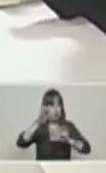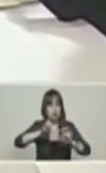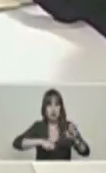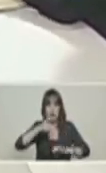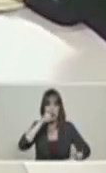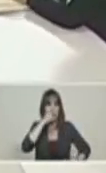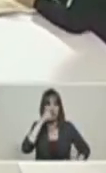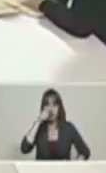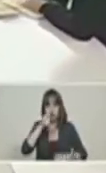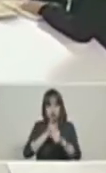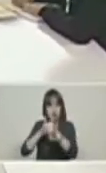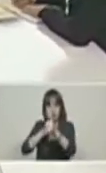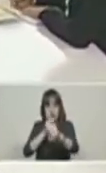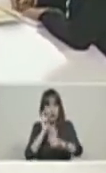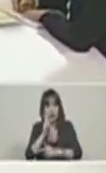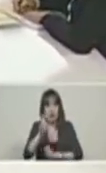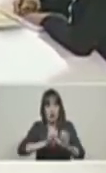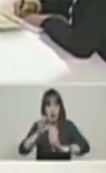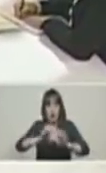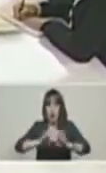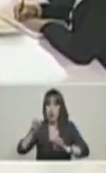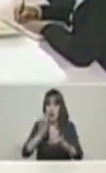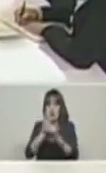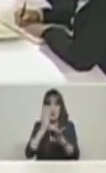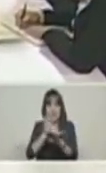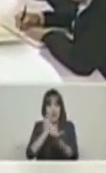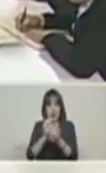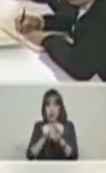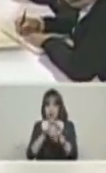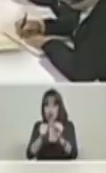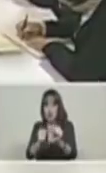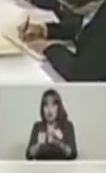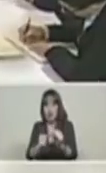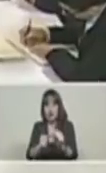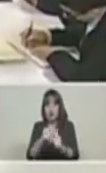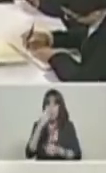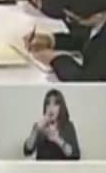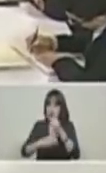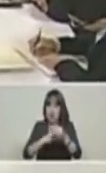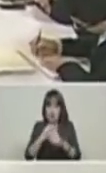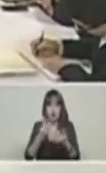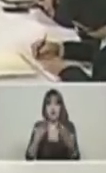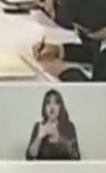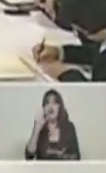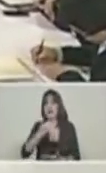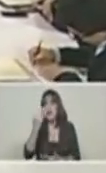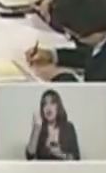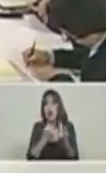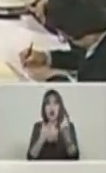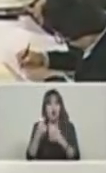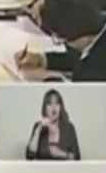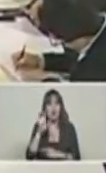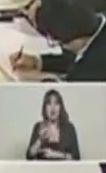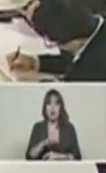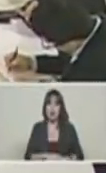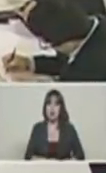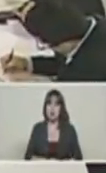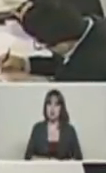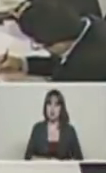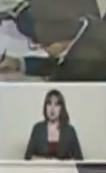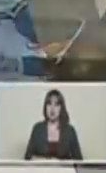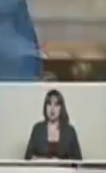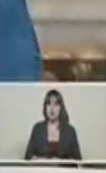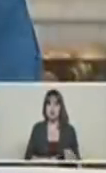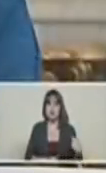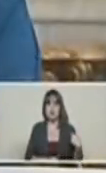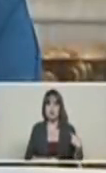seguimiento permanente. Todo lo que estamos haciendo es en base a la realidad económica del país, en base a